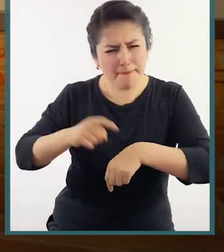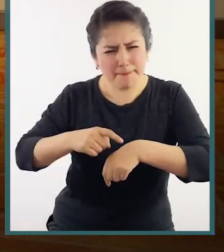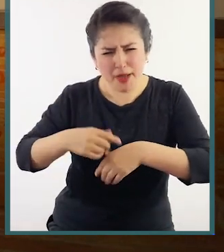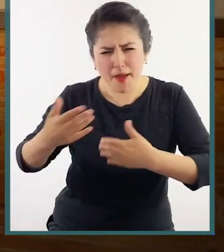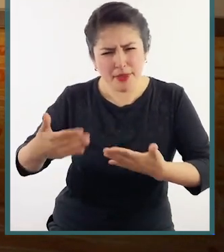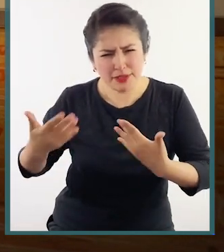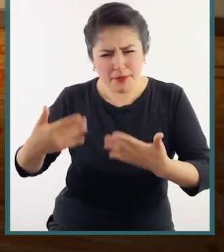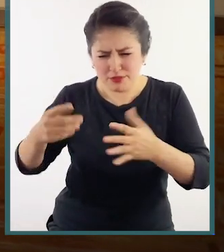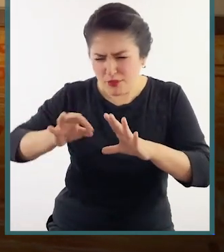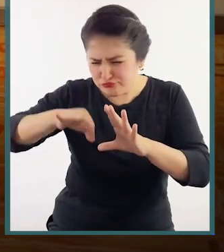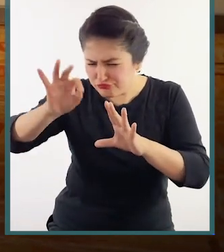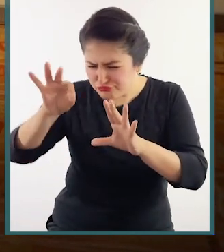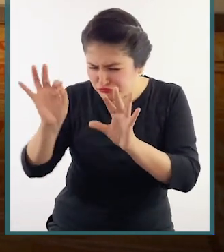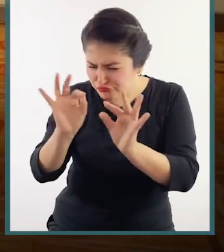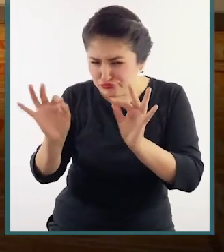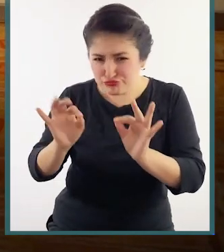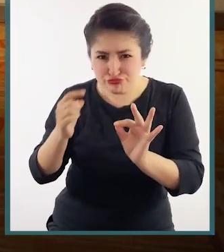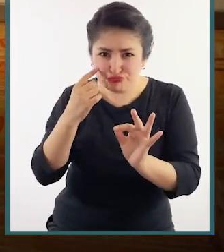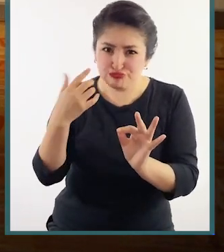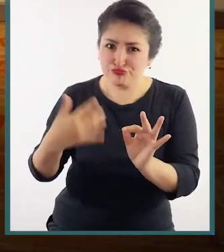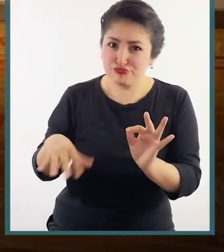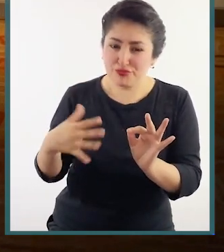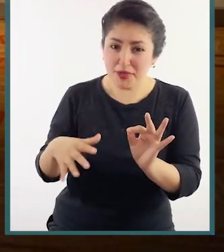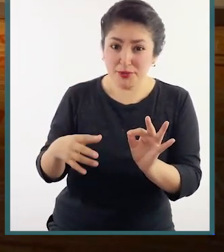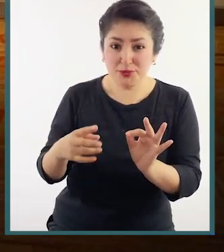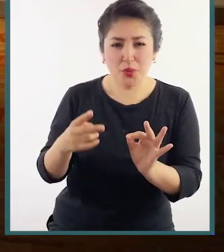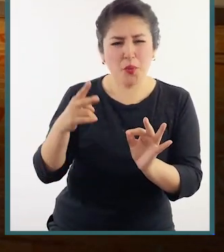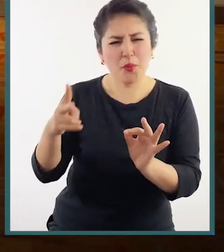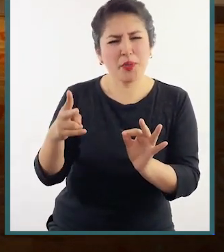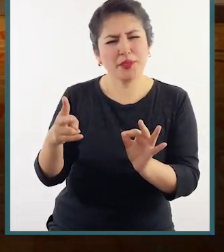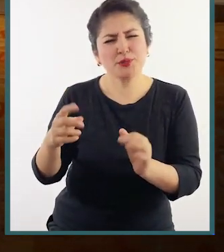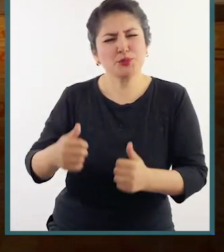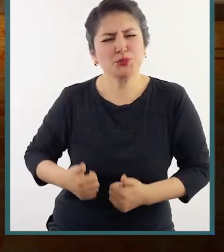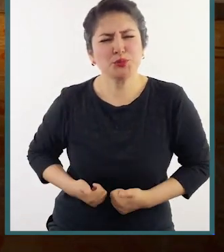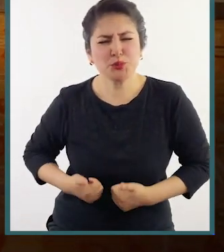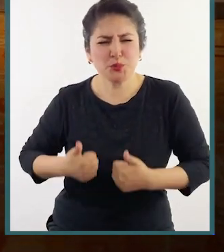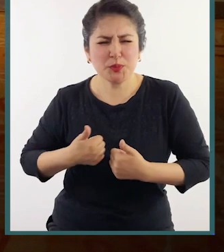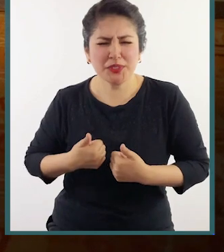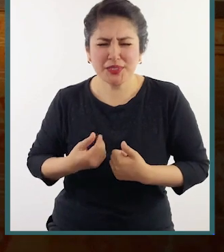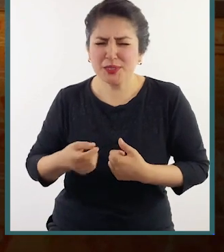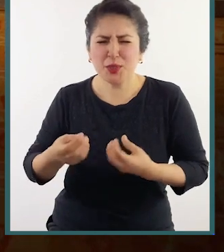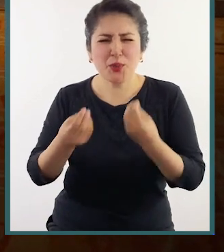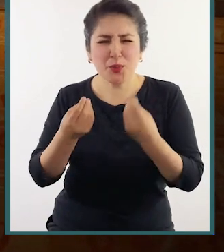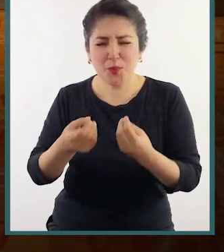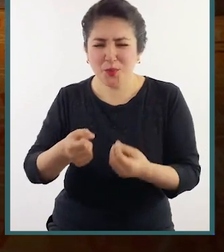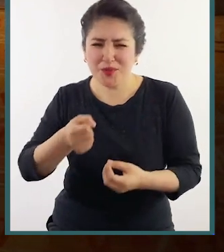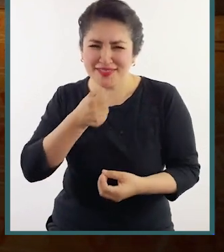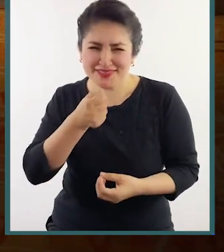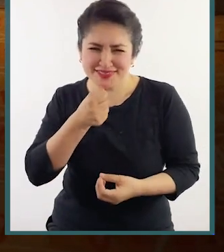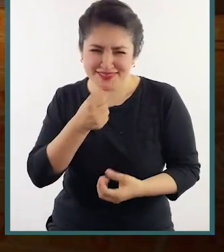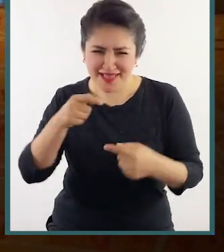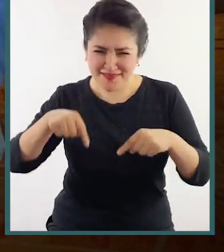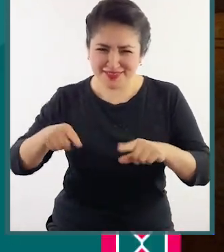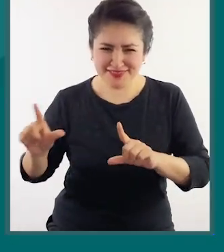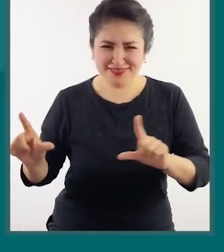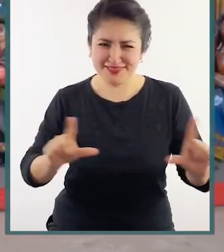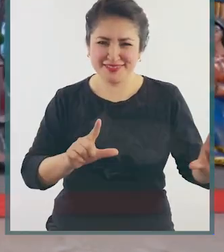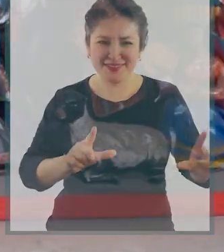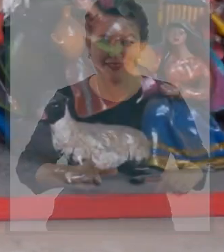producción de estos invalorables retablos. Conozcamos un poco más a este destacado artesano.